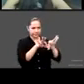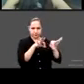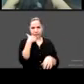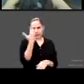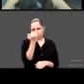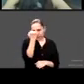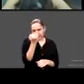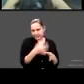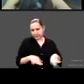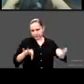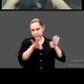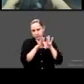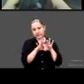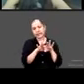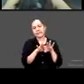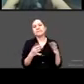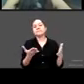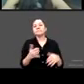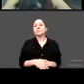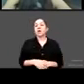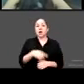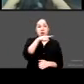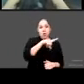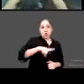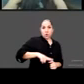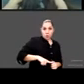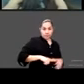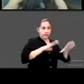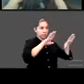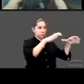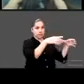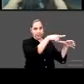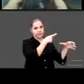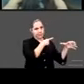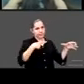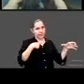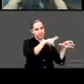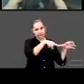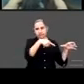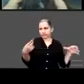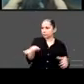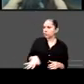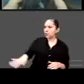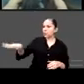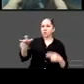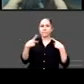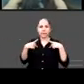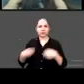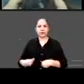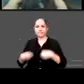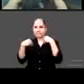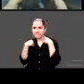que, si bien el Estado tiene la obligación de proteger la vida e integridad de todas las personas, en el caso de las niñas y